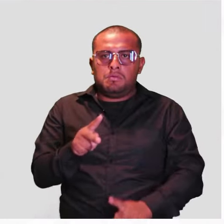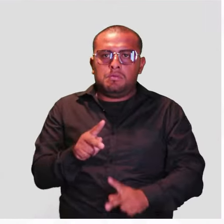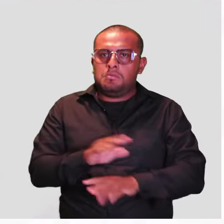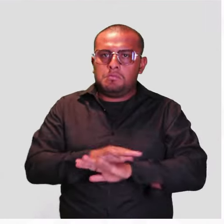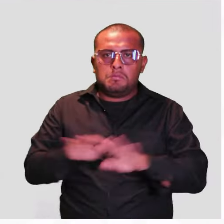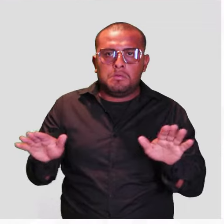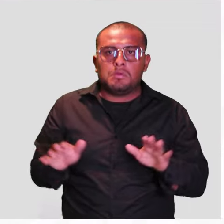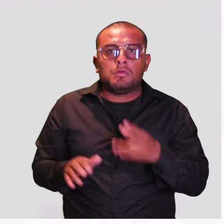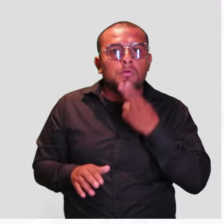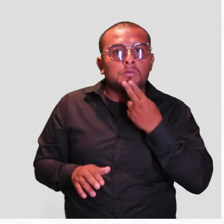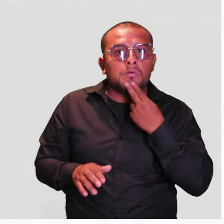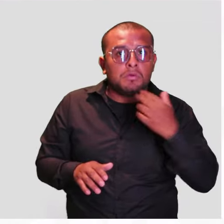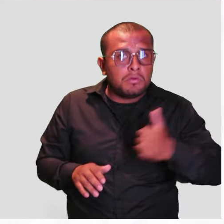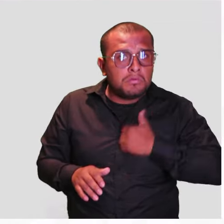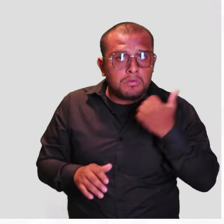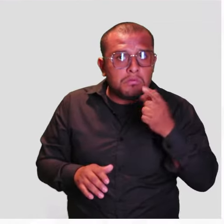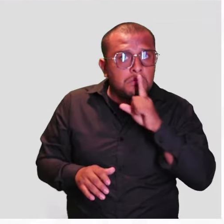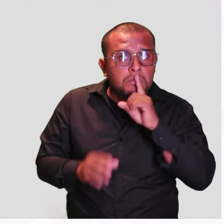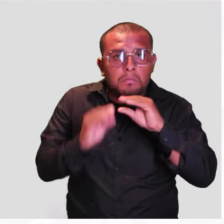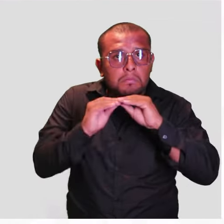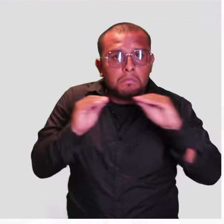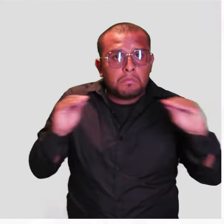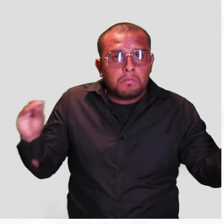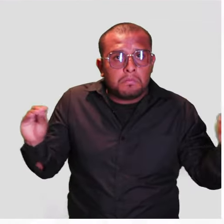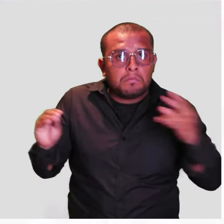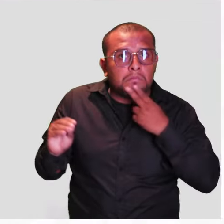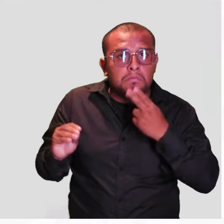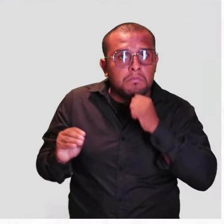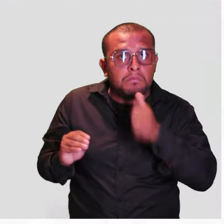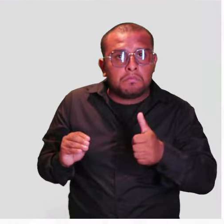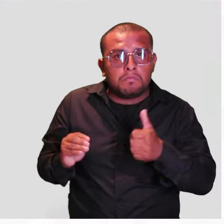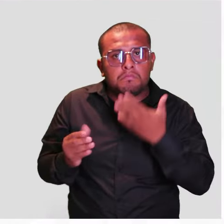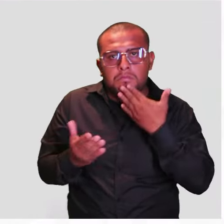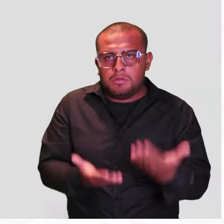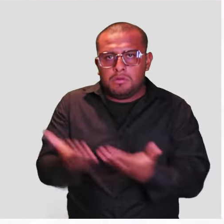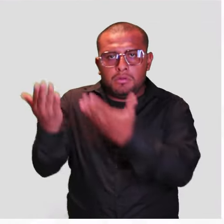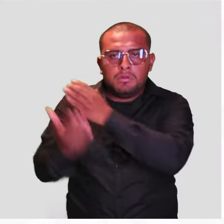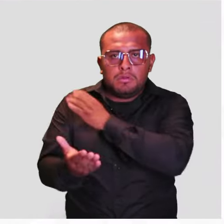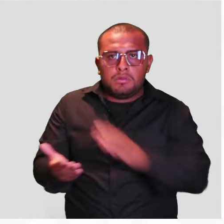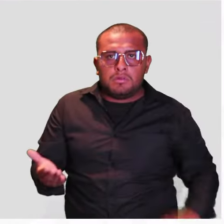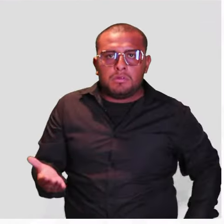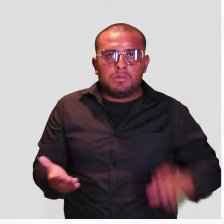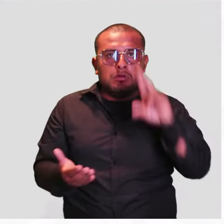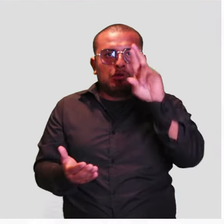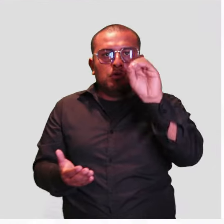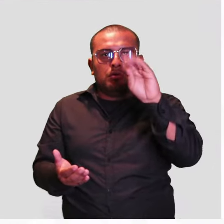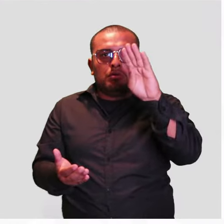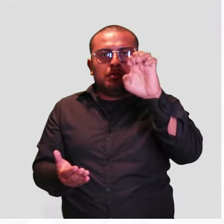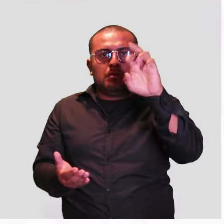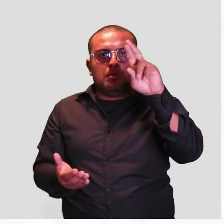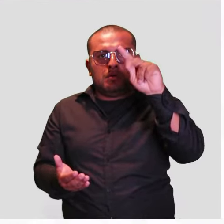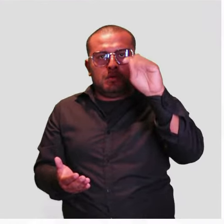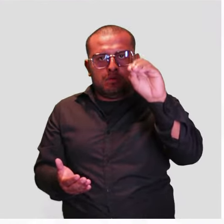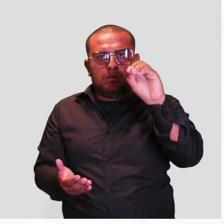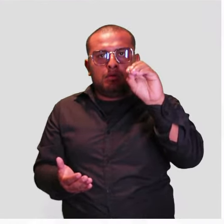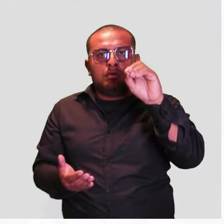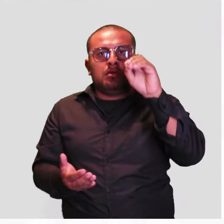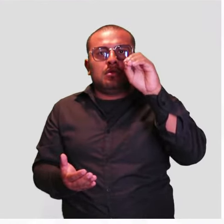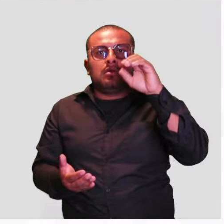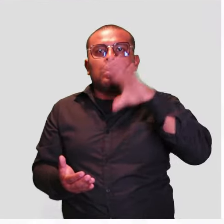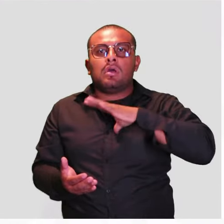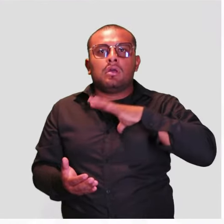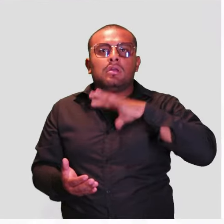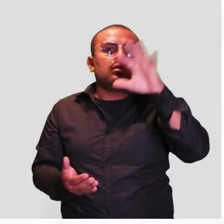del tiempo que tienen todavía disponible. Candidato Roberto Cabrera, le restan 49 segundos.